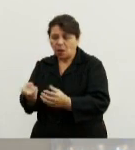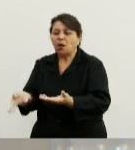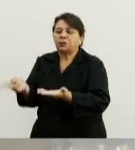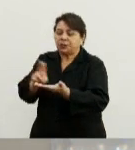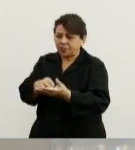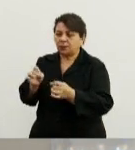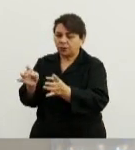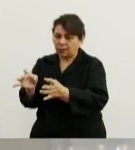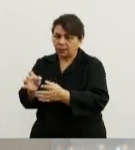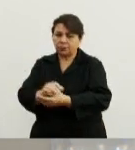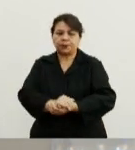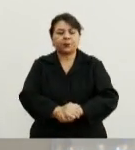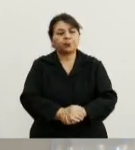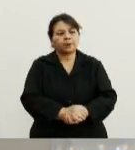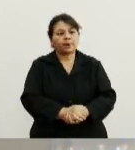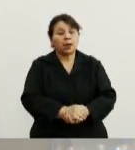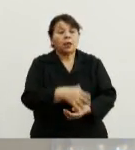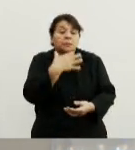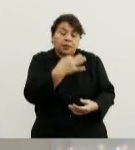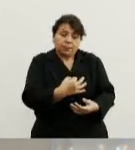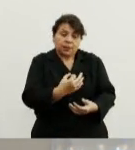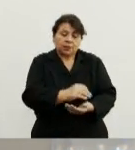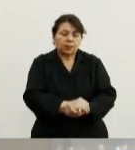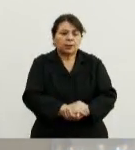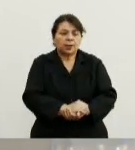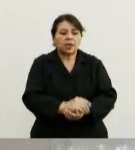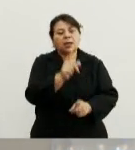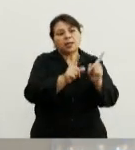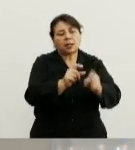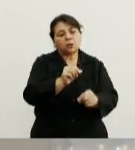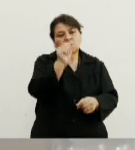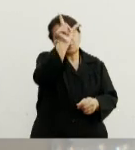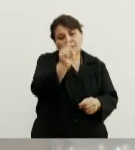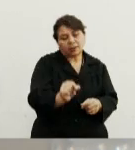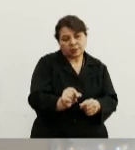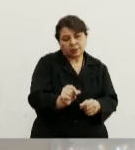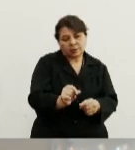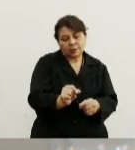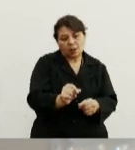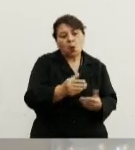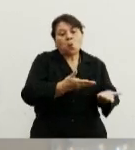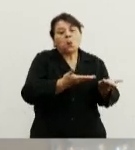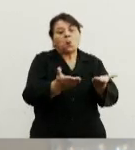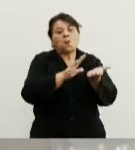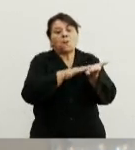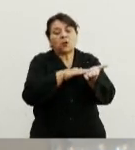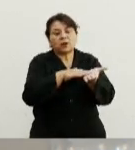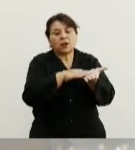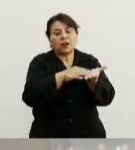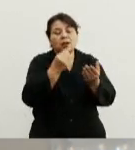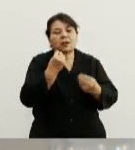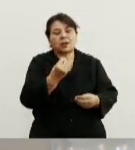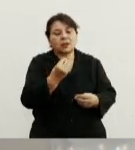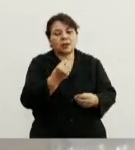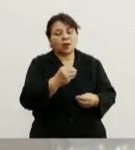realmente los estudios que están realizando en otros países dan muestra que no hay una inmunidad